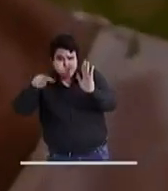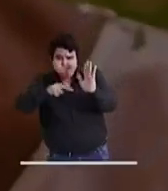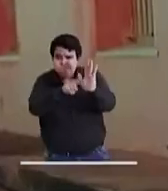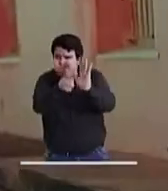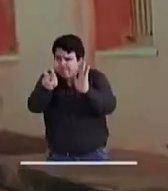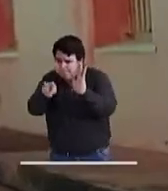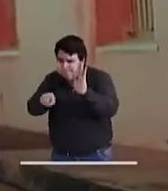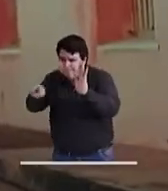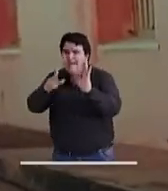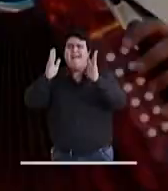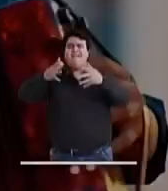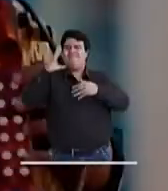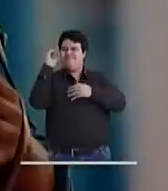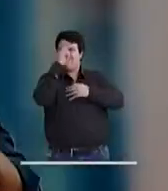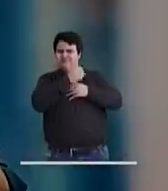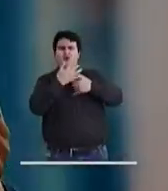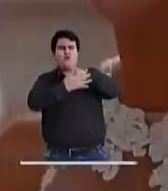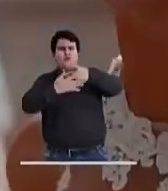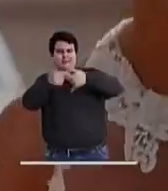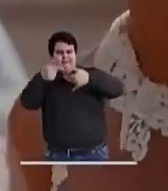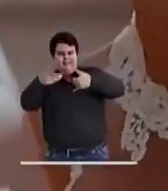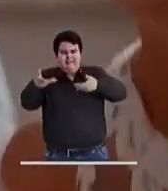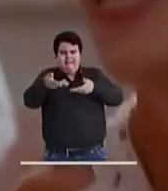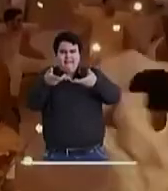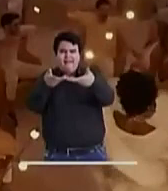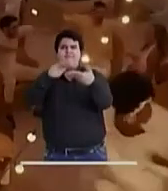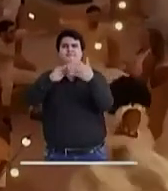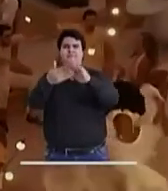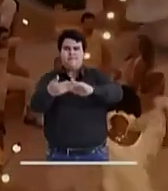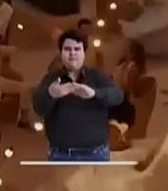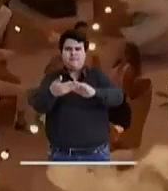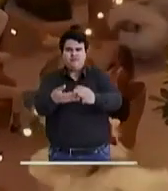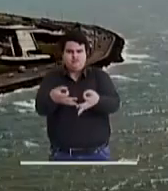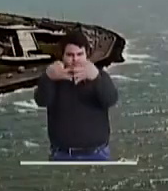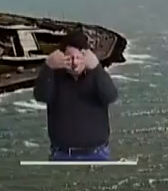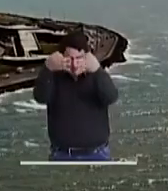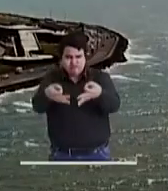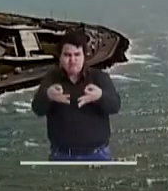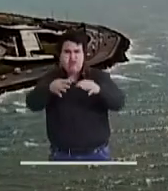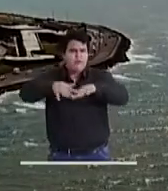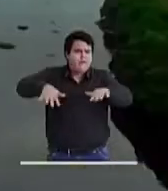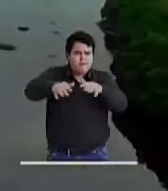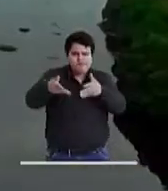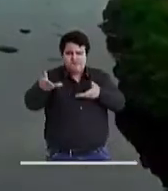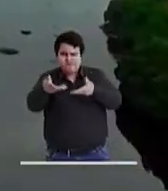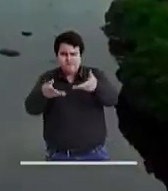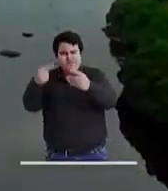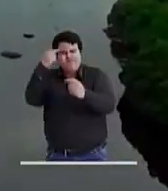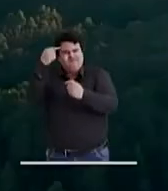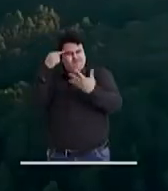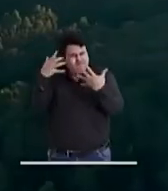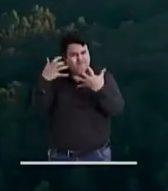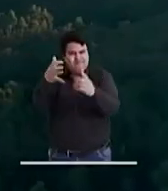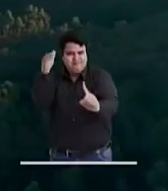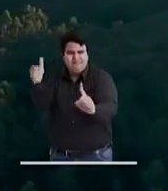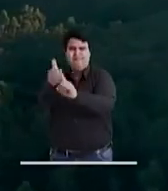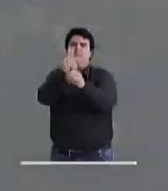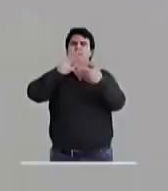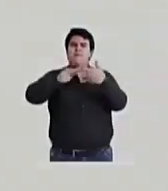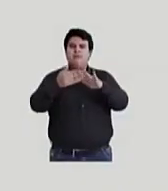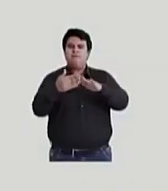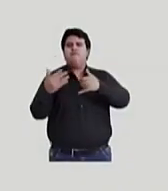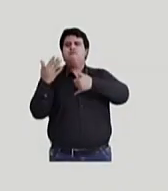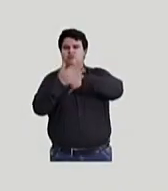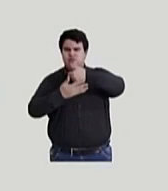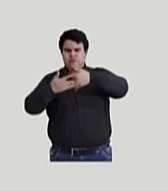vengan de esos territorios también pueden usar este sello. Entonces, básicamente es una estrategia de